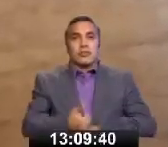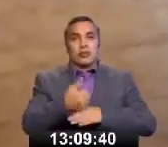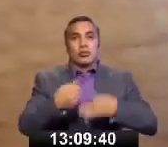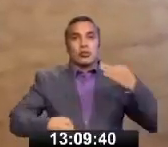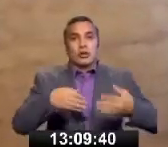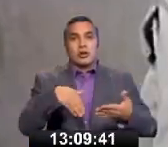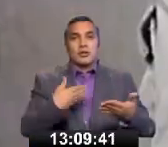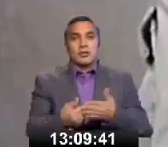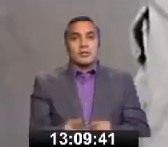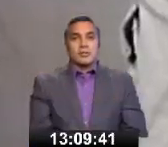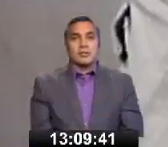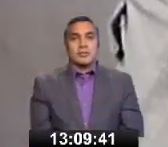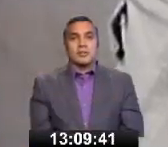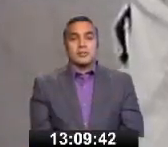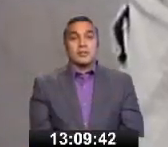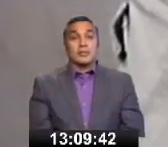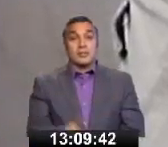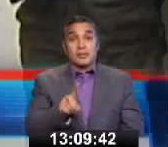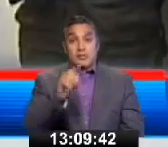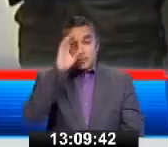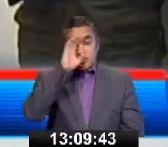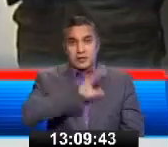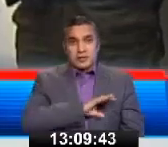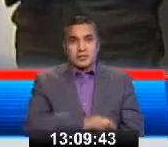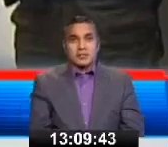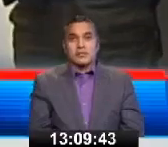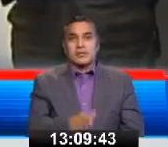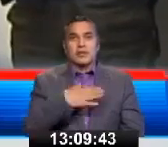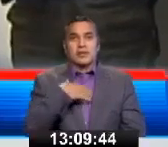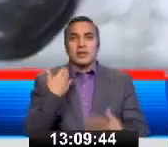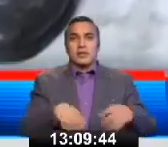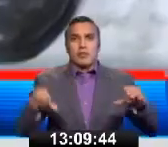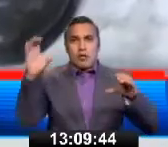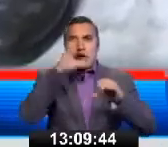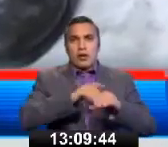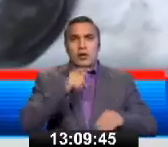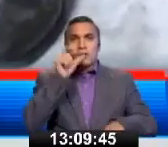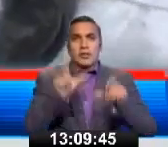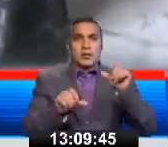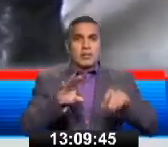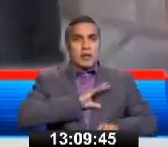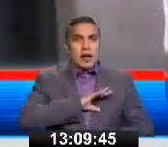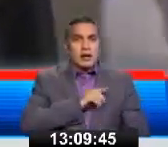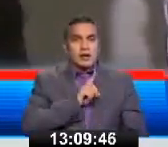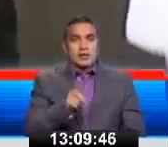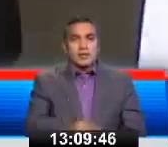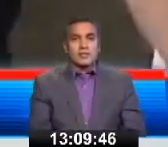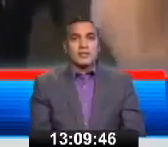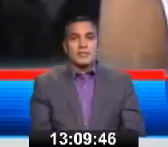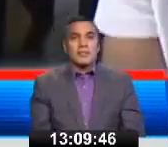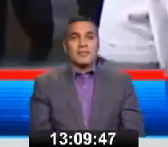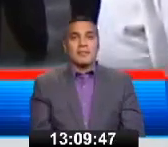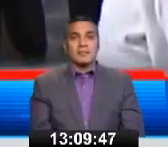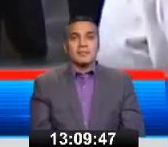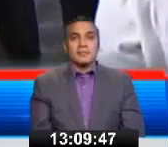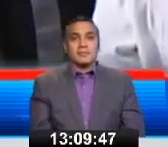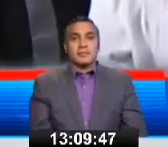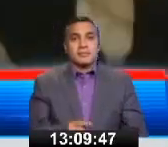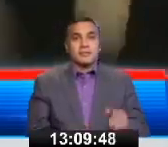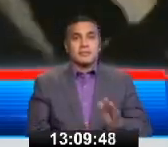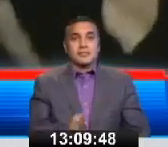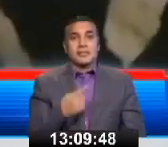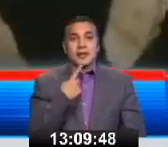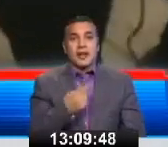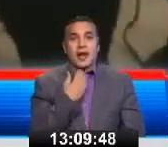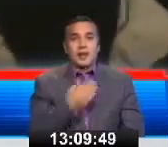autoridades judiciales, en tanto que la policía está tras la pista de los demás delincuentes que se fueron supuestamente a hacer